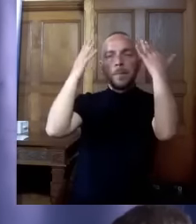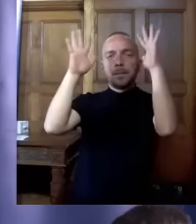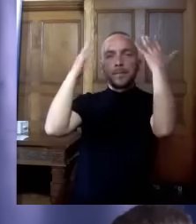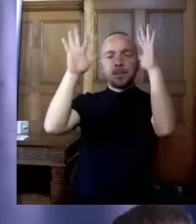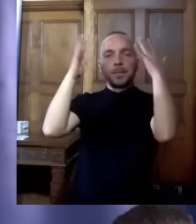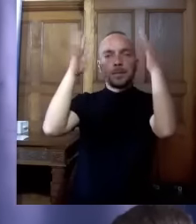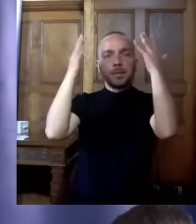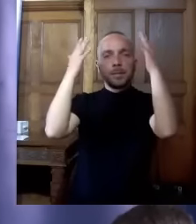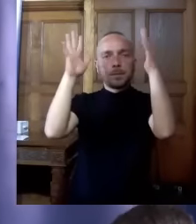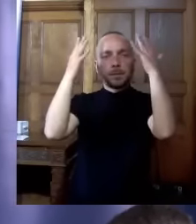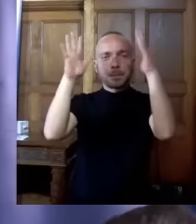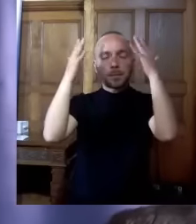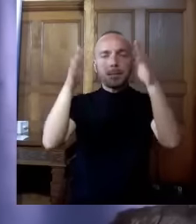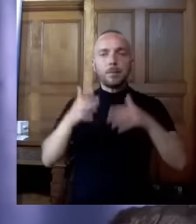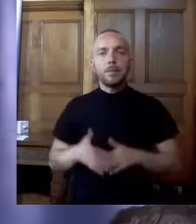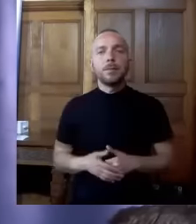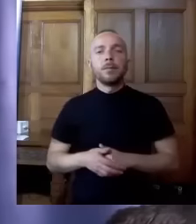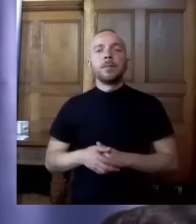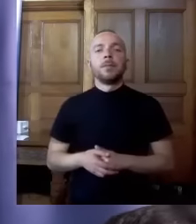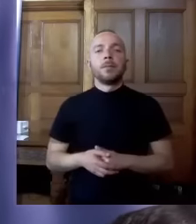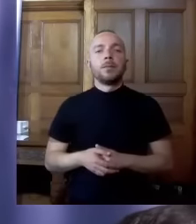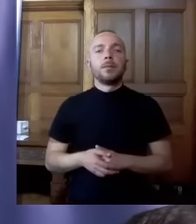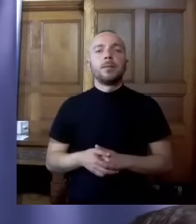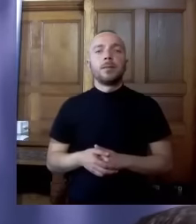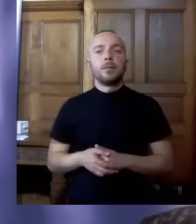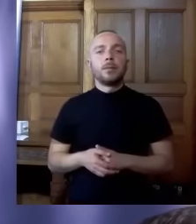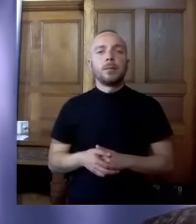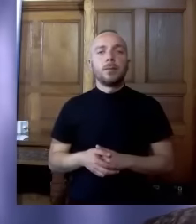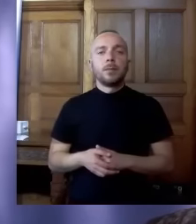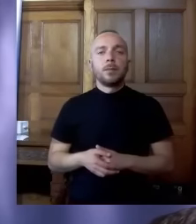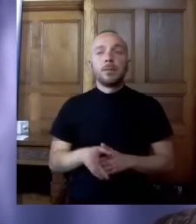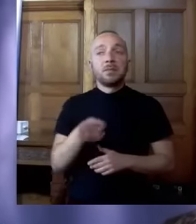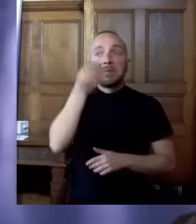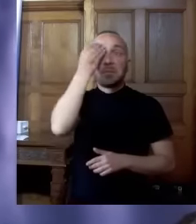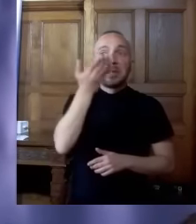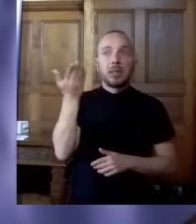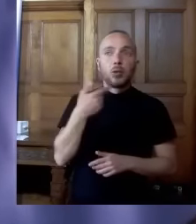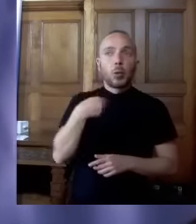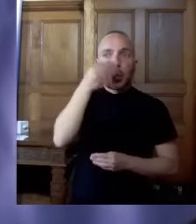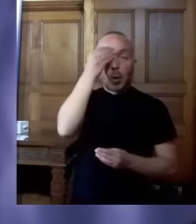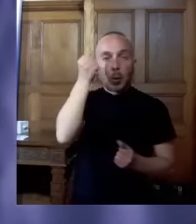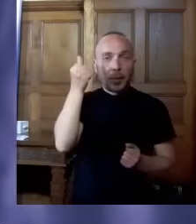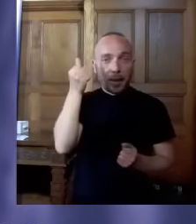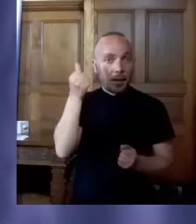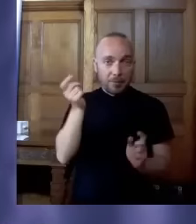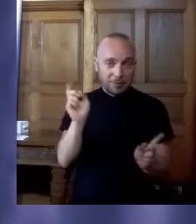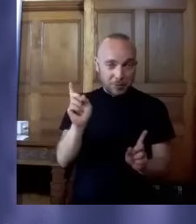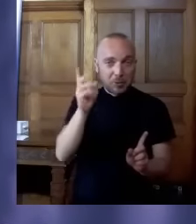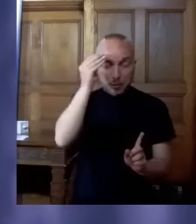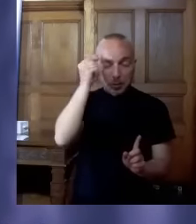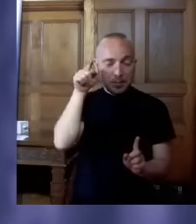vergüenza y y y no y no creáis y no creáis que me voy a olvidar del